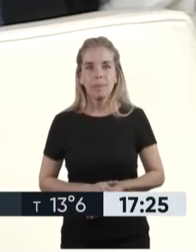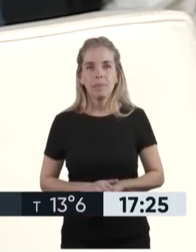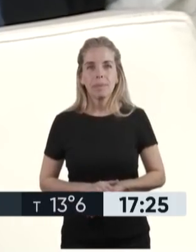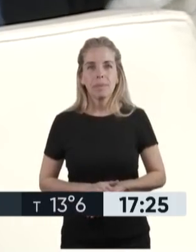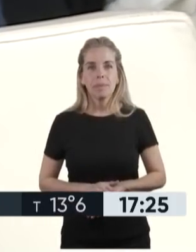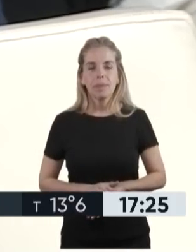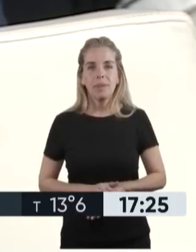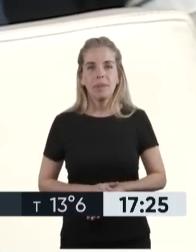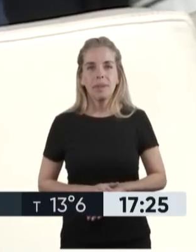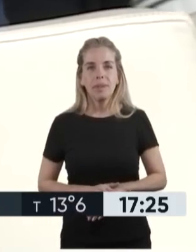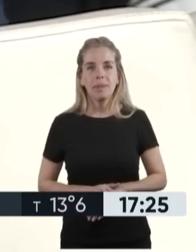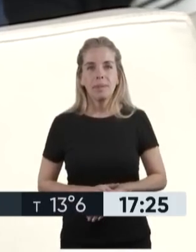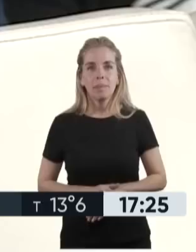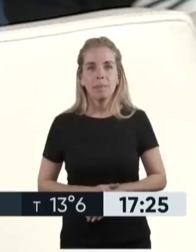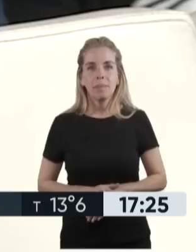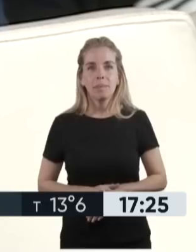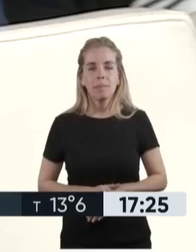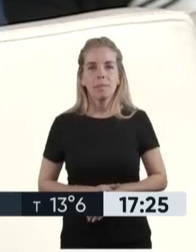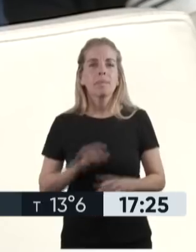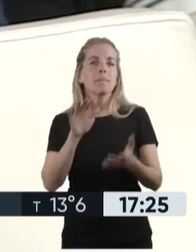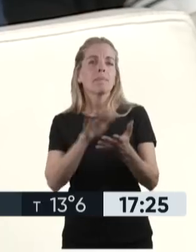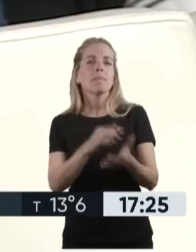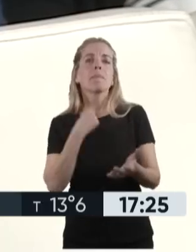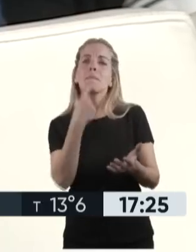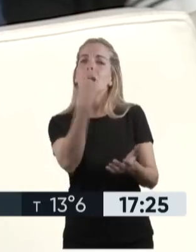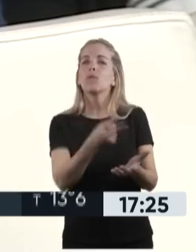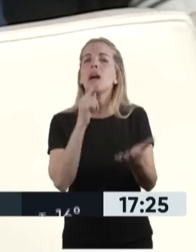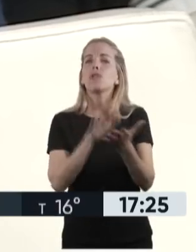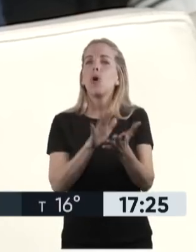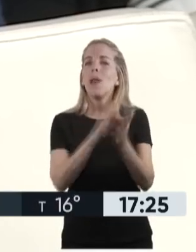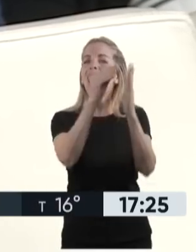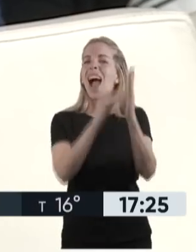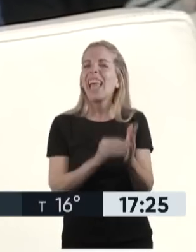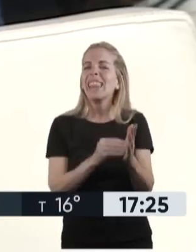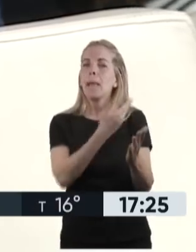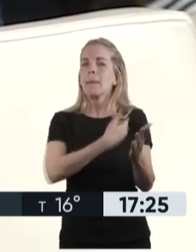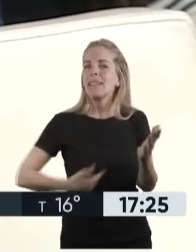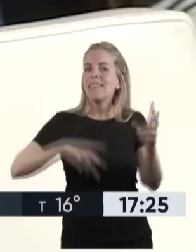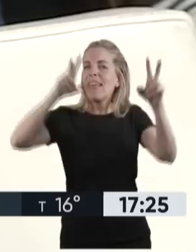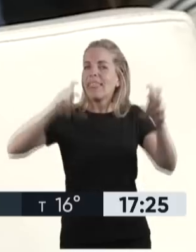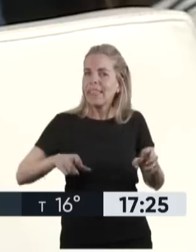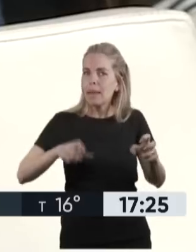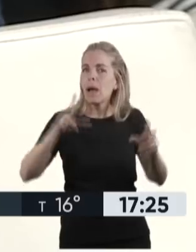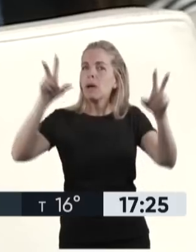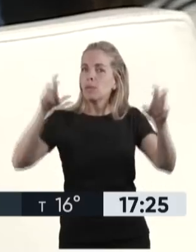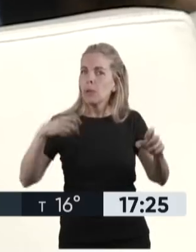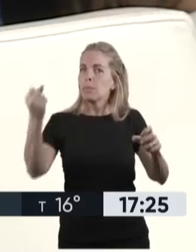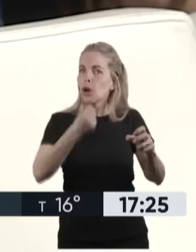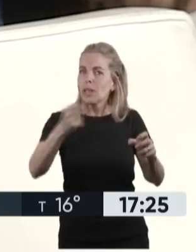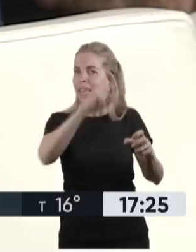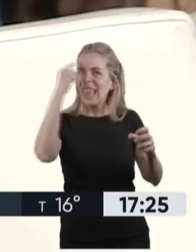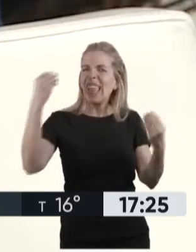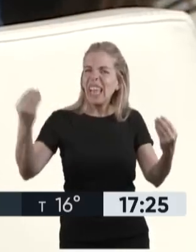Hace 2 días no hay información oficial sobre la agenda del presidente y es una cuestión de Estado. ¿Alberto Fernández